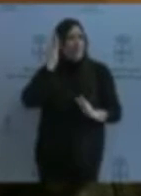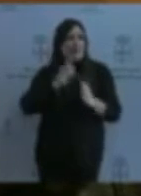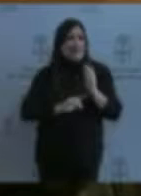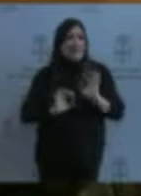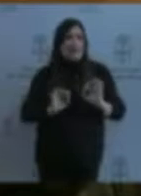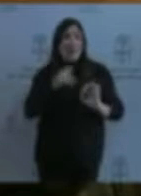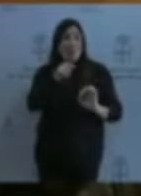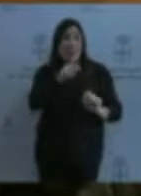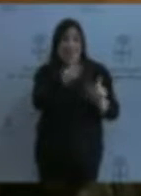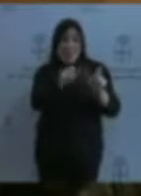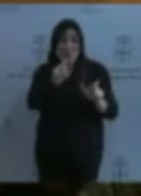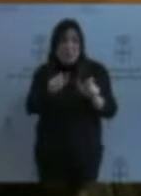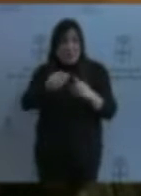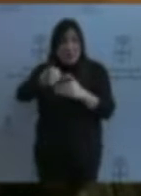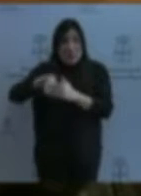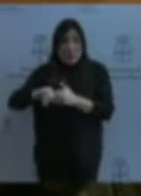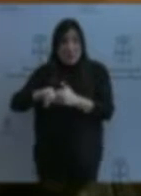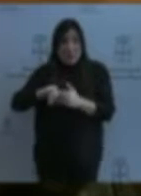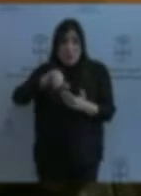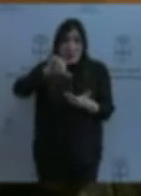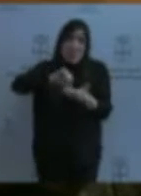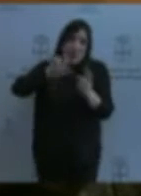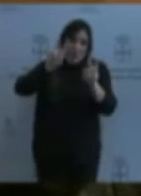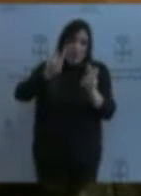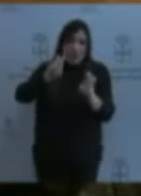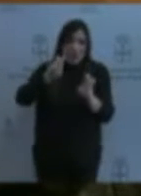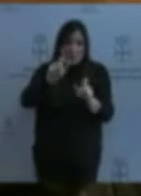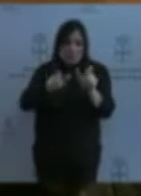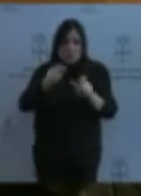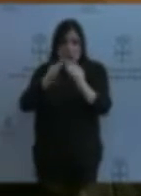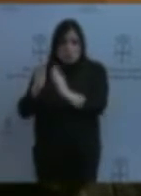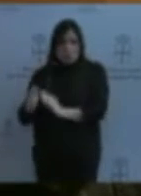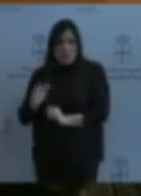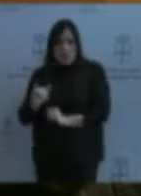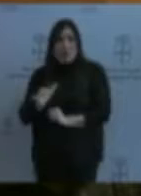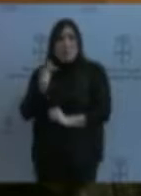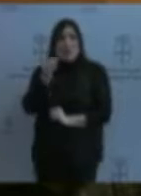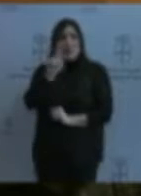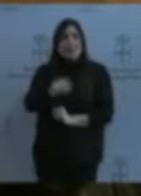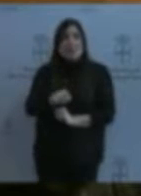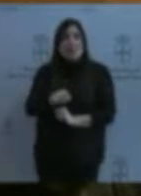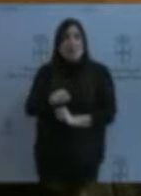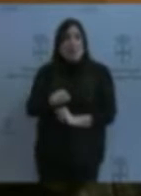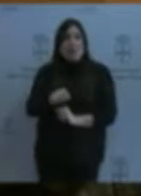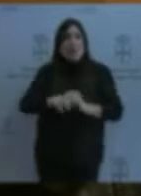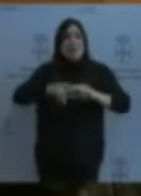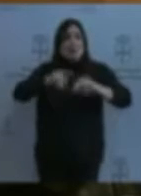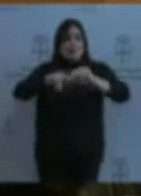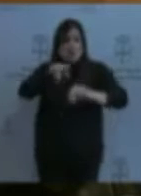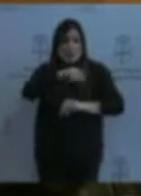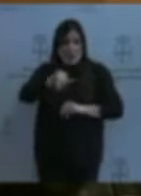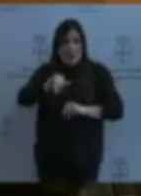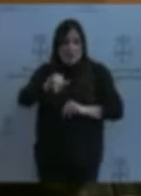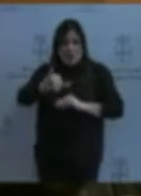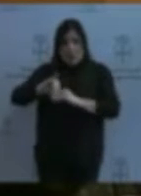y tiene por encima varias infraestructuras desarrolladas que aumentan la degradación